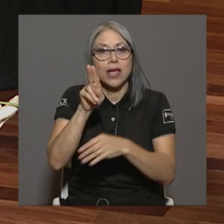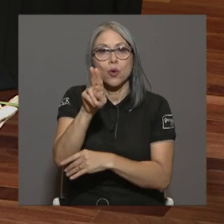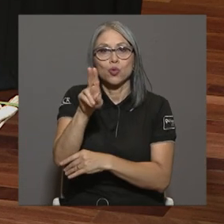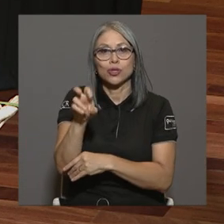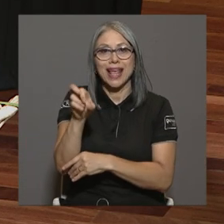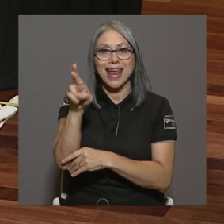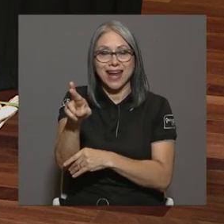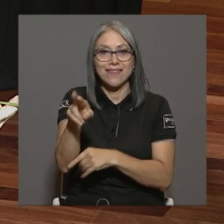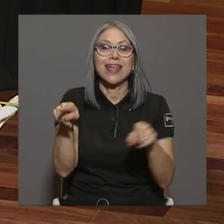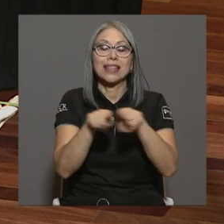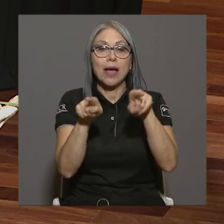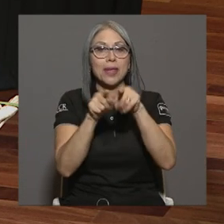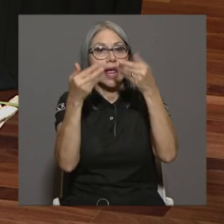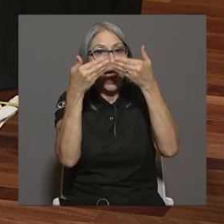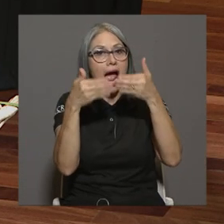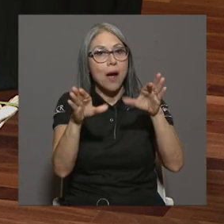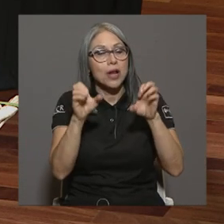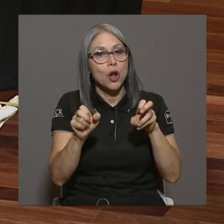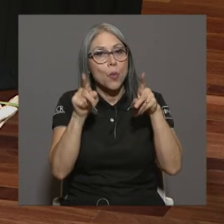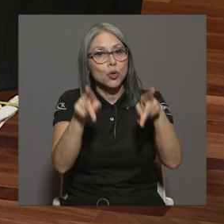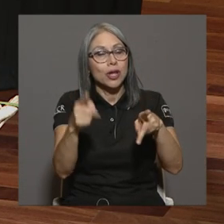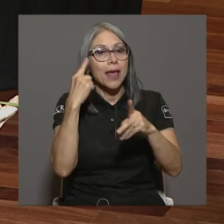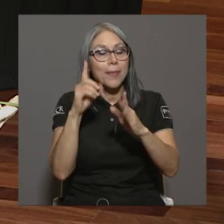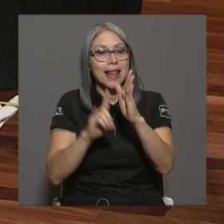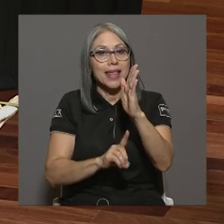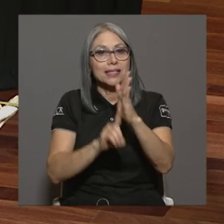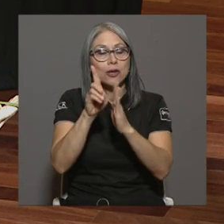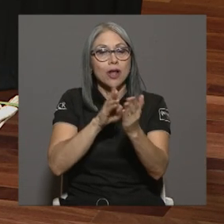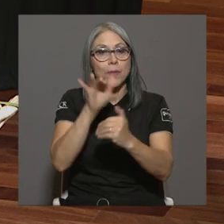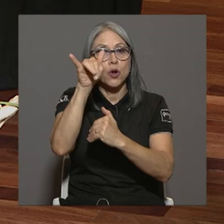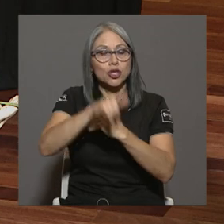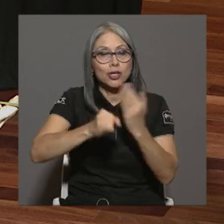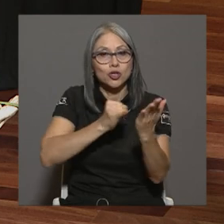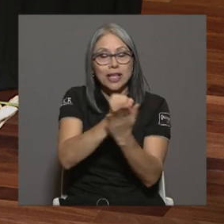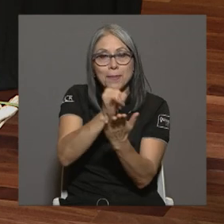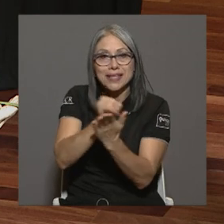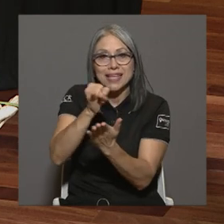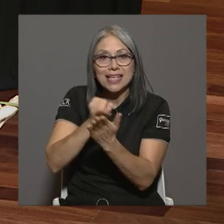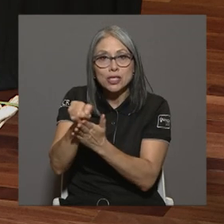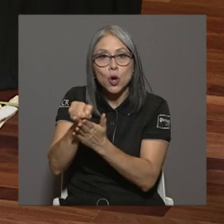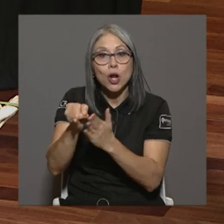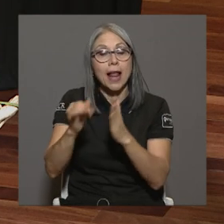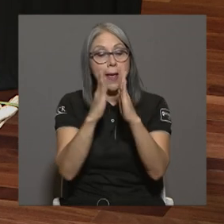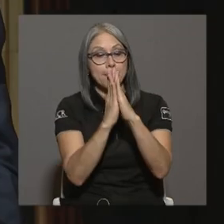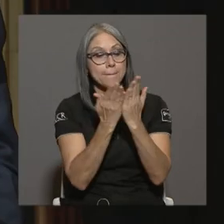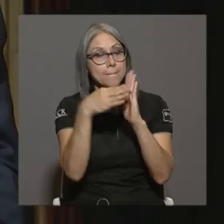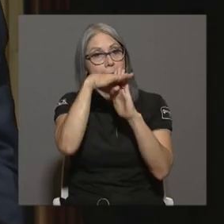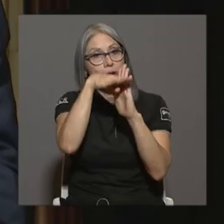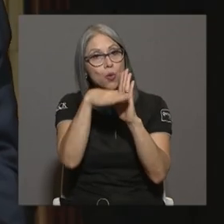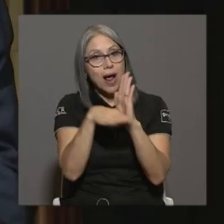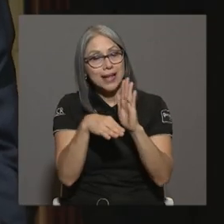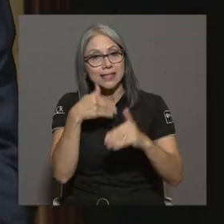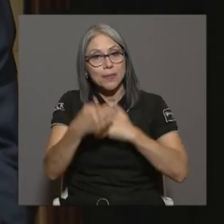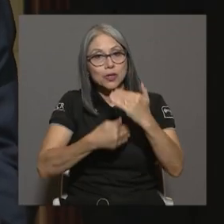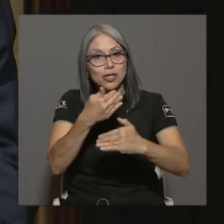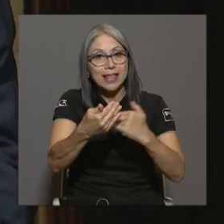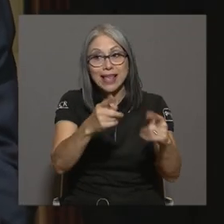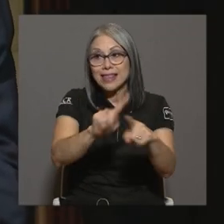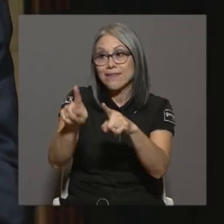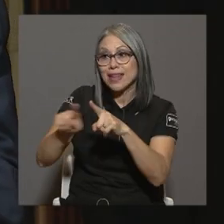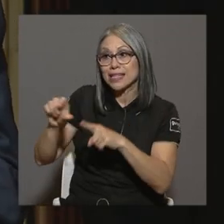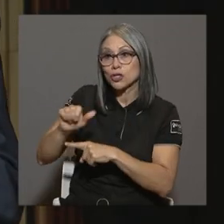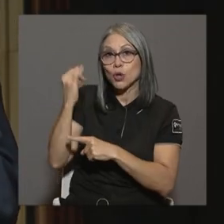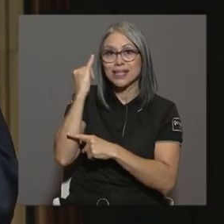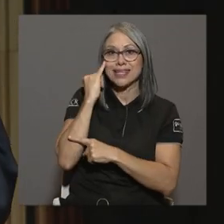la oportunidad para desarrollar proyectos de investigación, manuales de procedimientos, entre otras